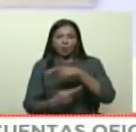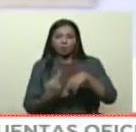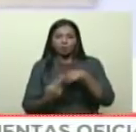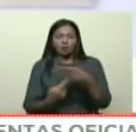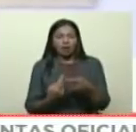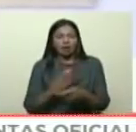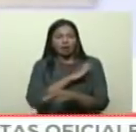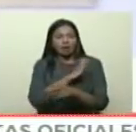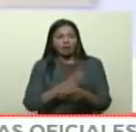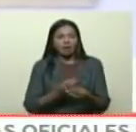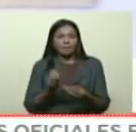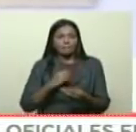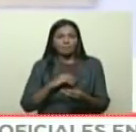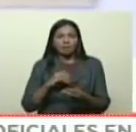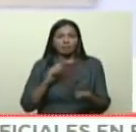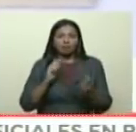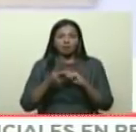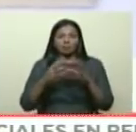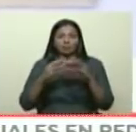que lo transforma todo.